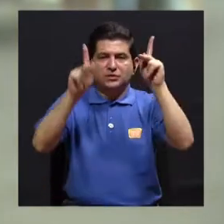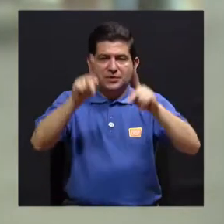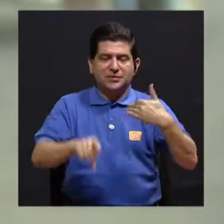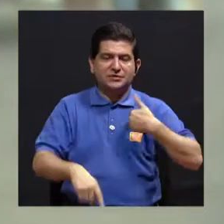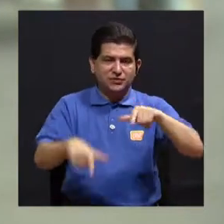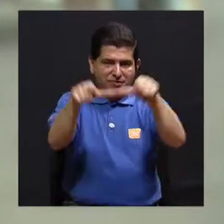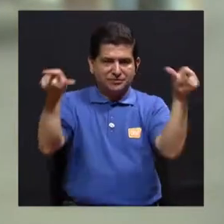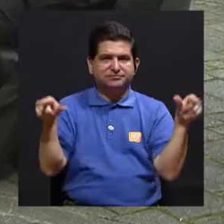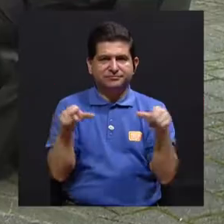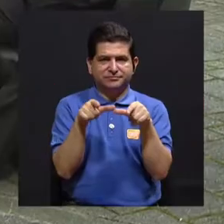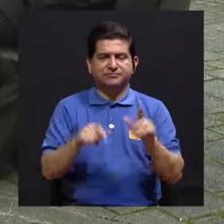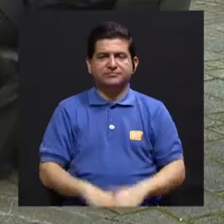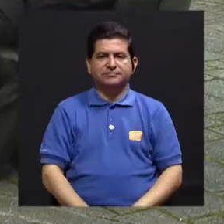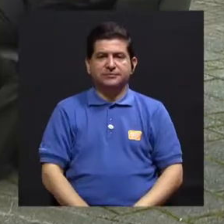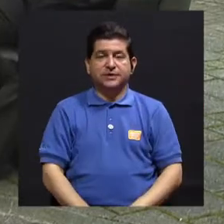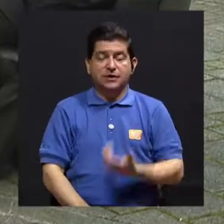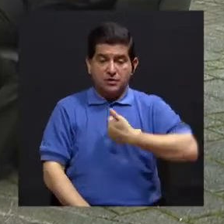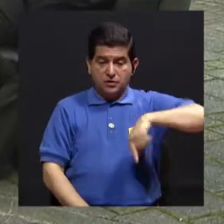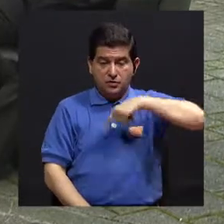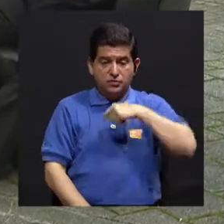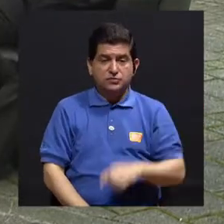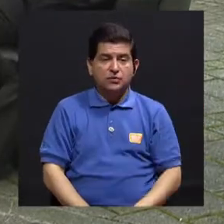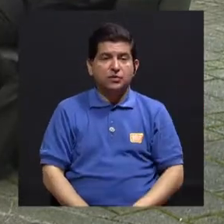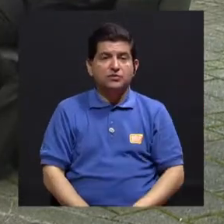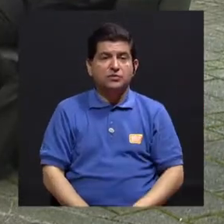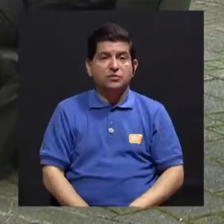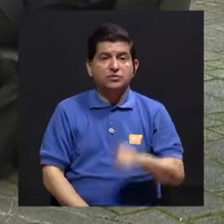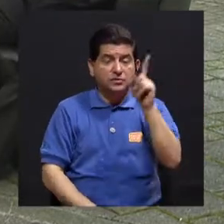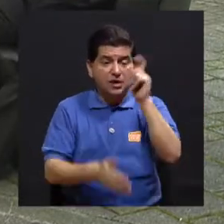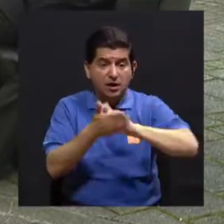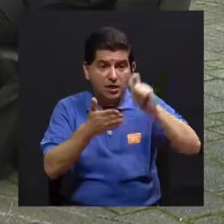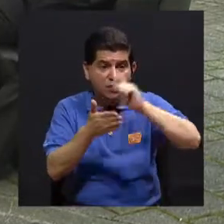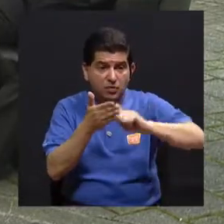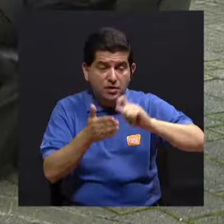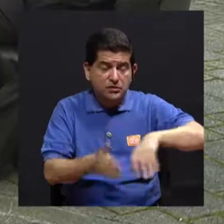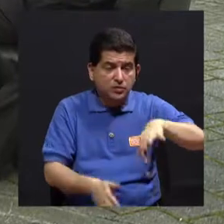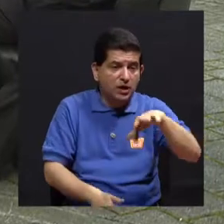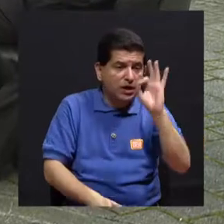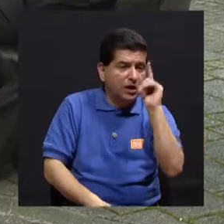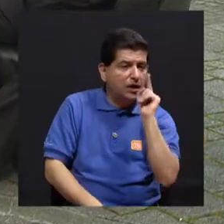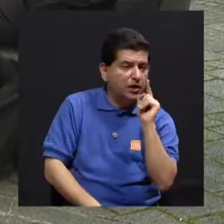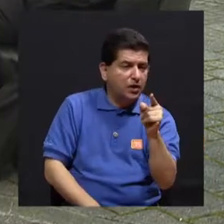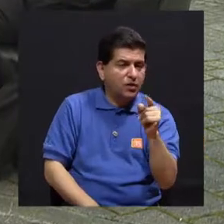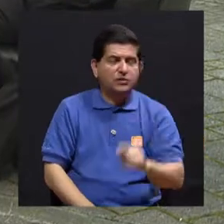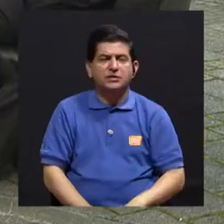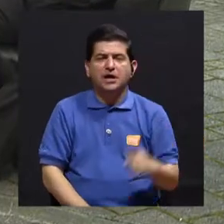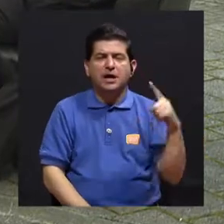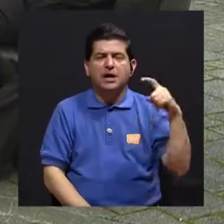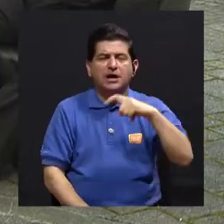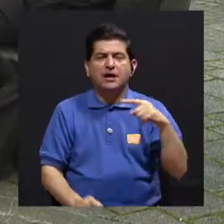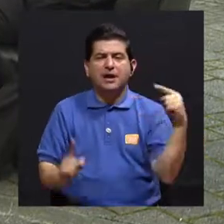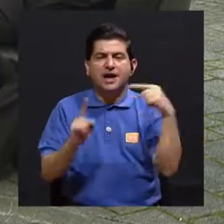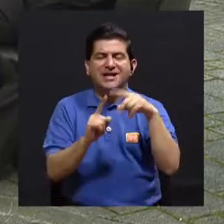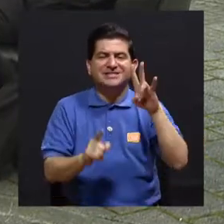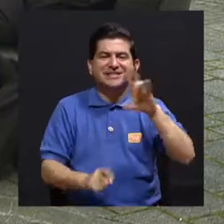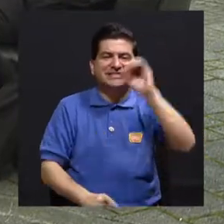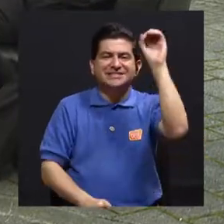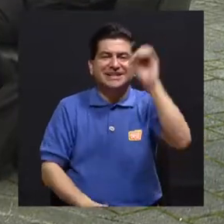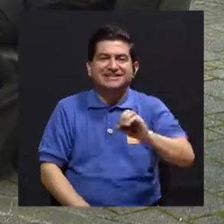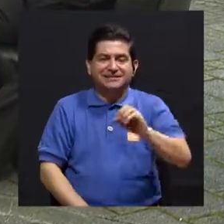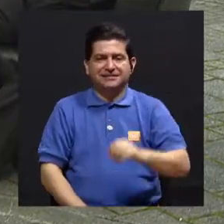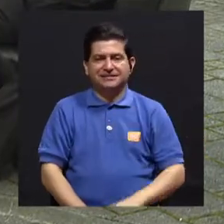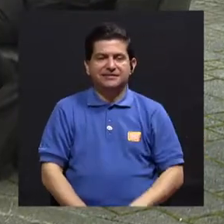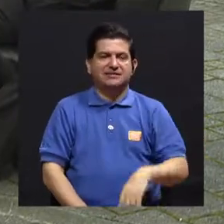en esas zonas. Hemos encontrado incluso escuelas, que son las que atendemos, con parasitosis de hasta un